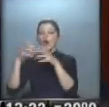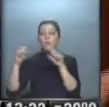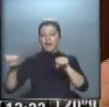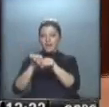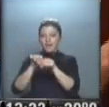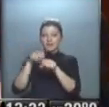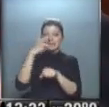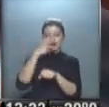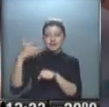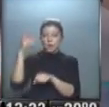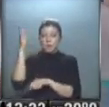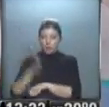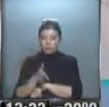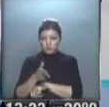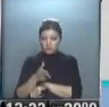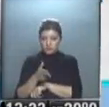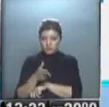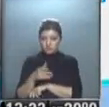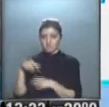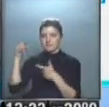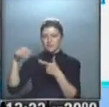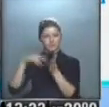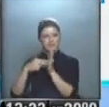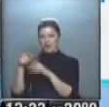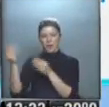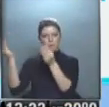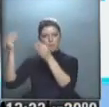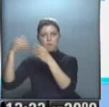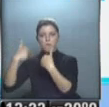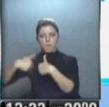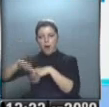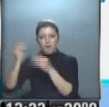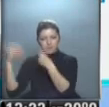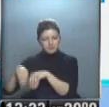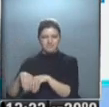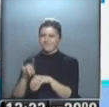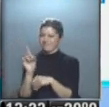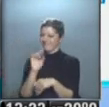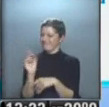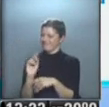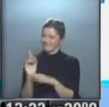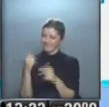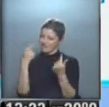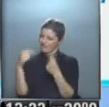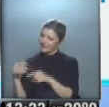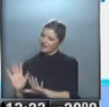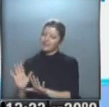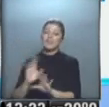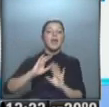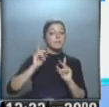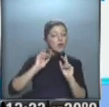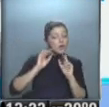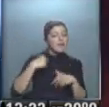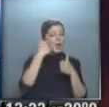Guarda, eso no me parece que sea una empresa que esté a punto de fundirse. Pero además también, todos menos Clarín, absolutamente todas